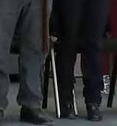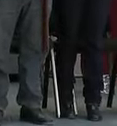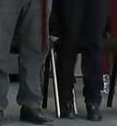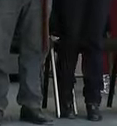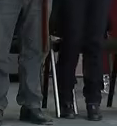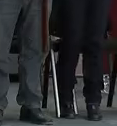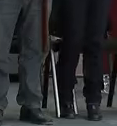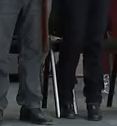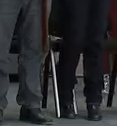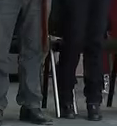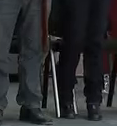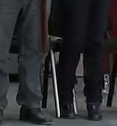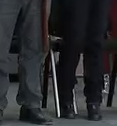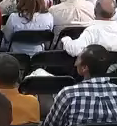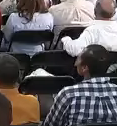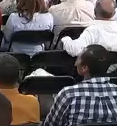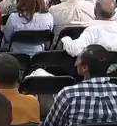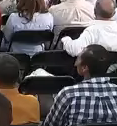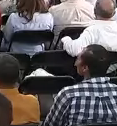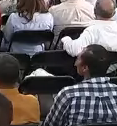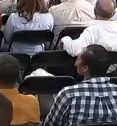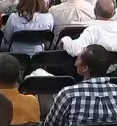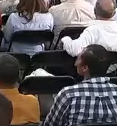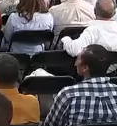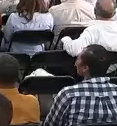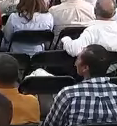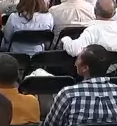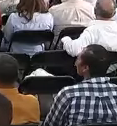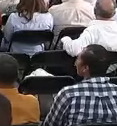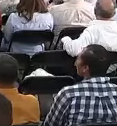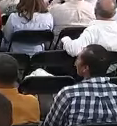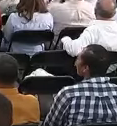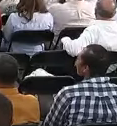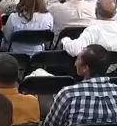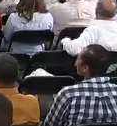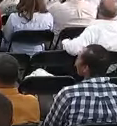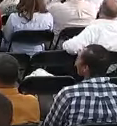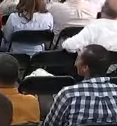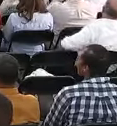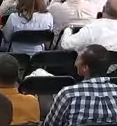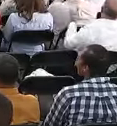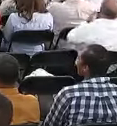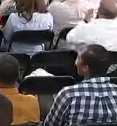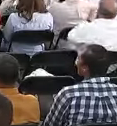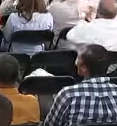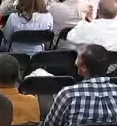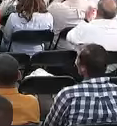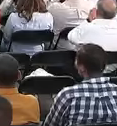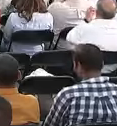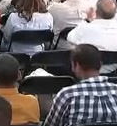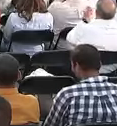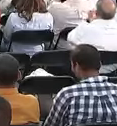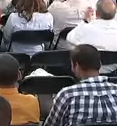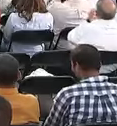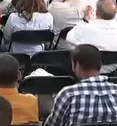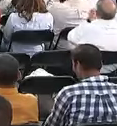Y el presidente municipal de Guelatao de Juárez, Isaías García Soto.